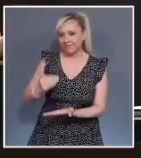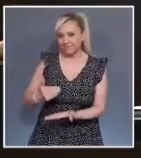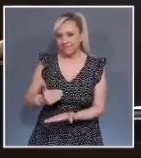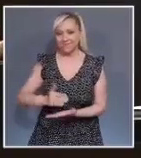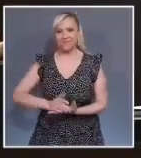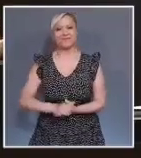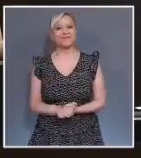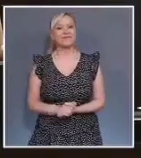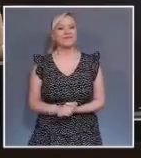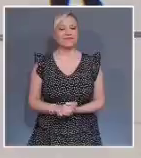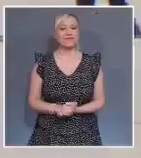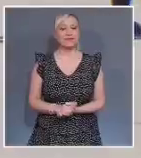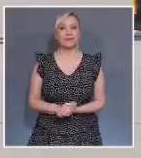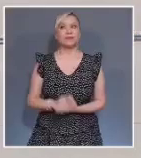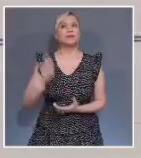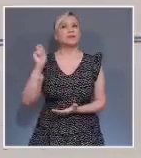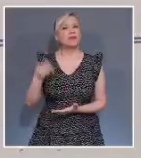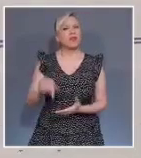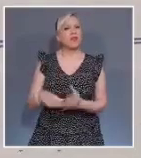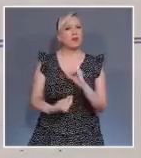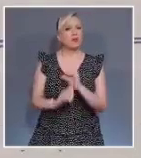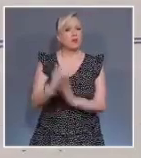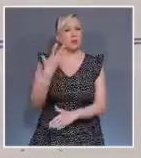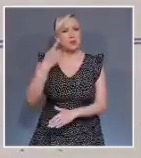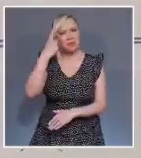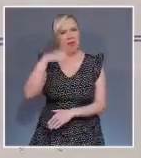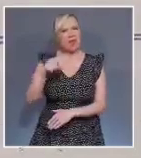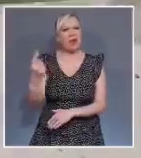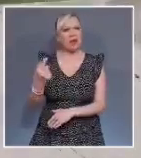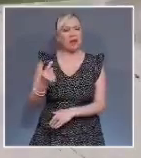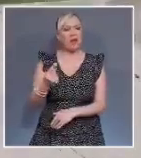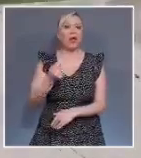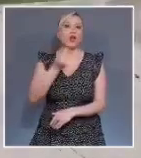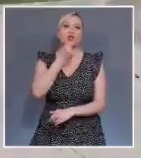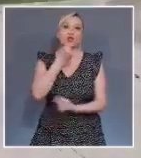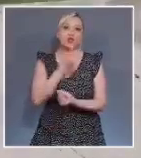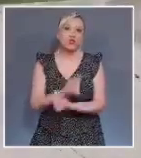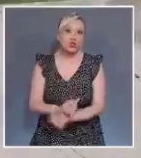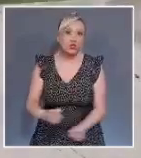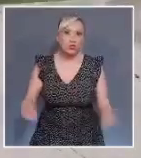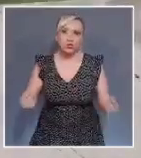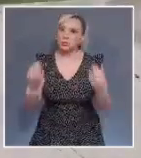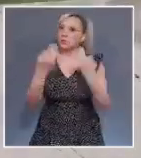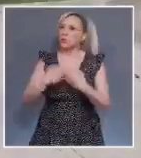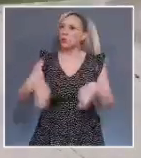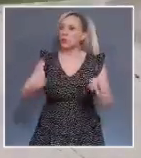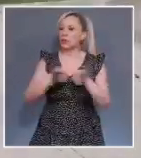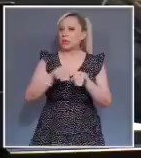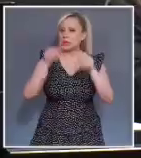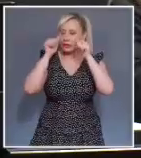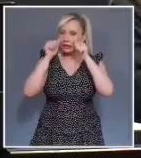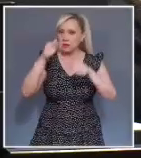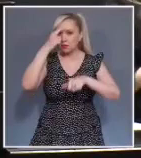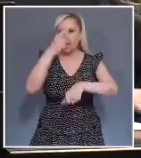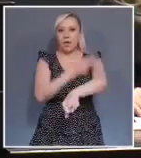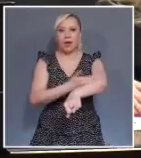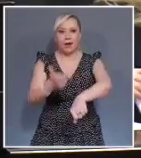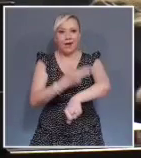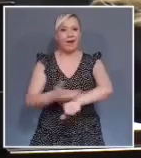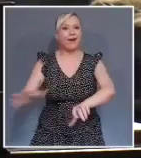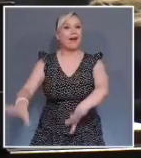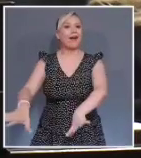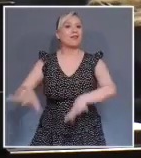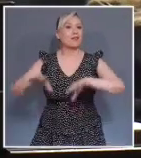de las bondades del nuevo Código Civil el interés superior de la niñez como una prioridad en los procedimientos de adopción. Salvaguardando